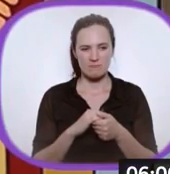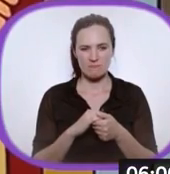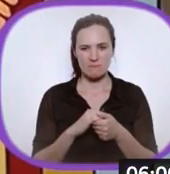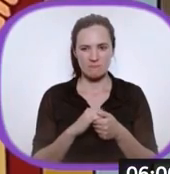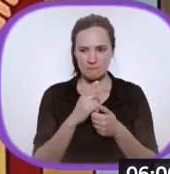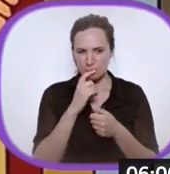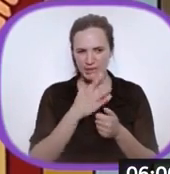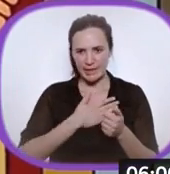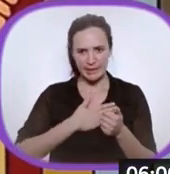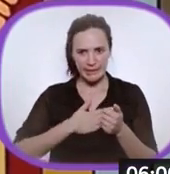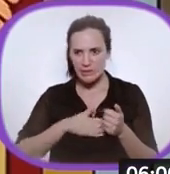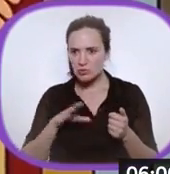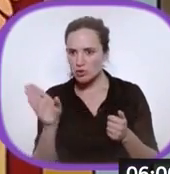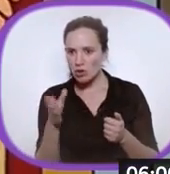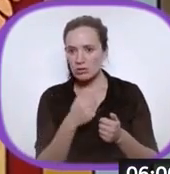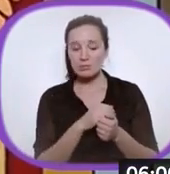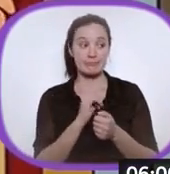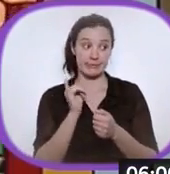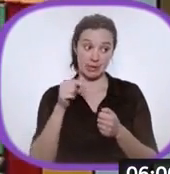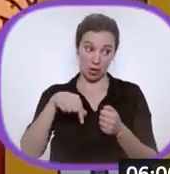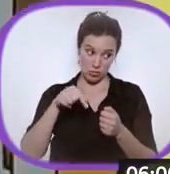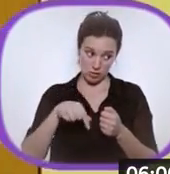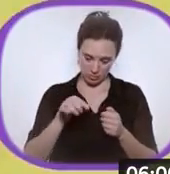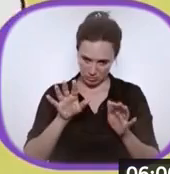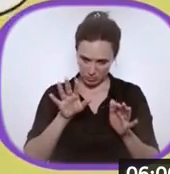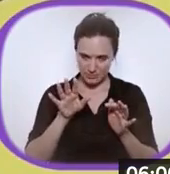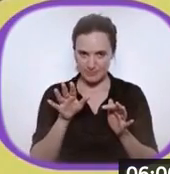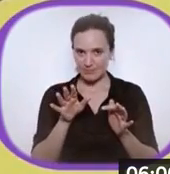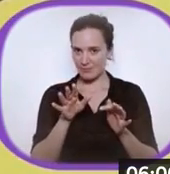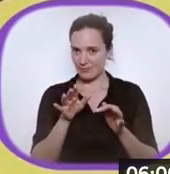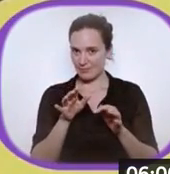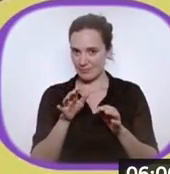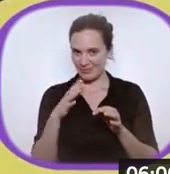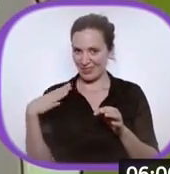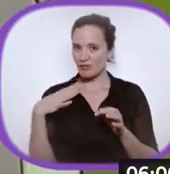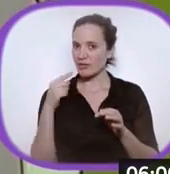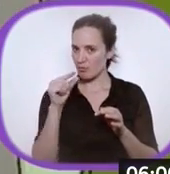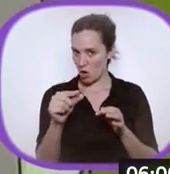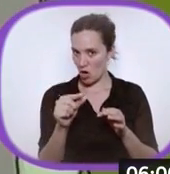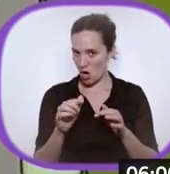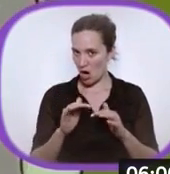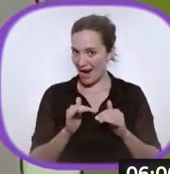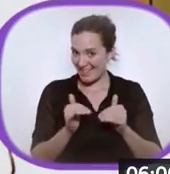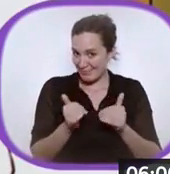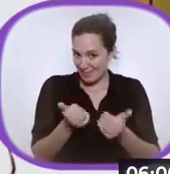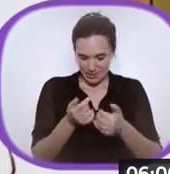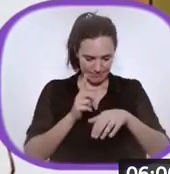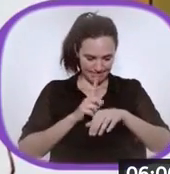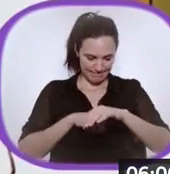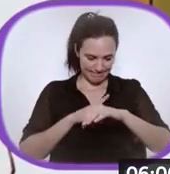Todos parecen estar calmados. Por los momentos, pero pronto comenzará.